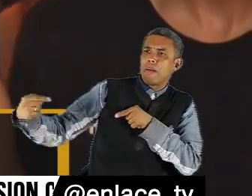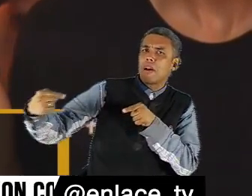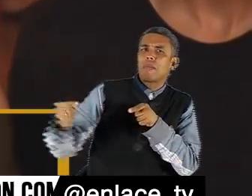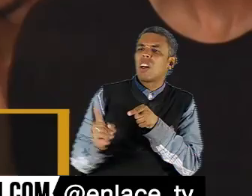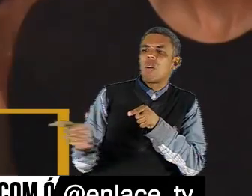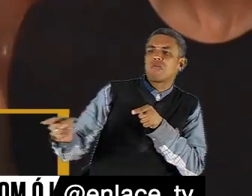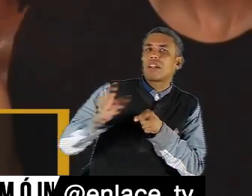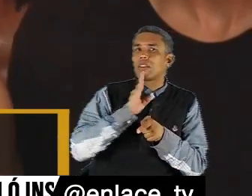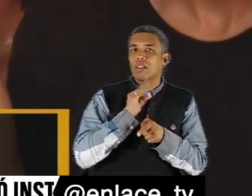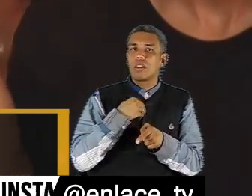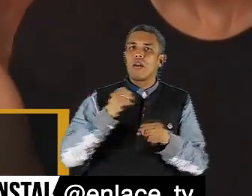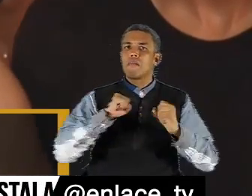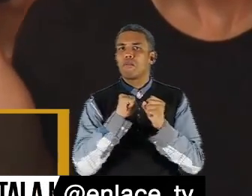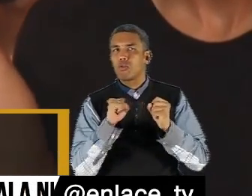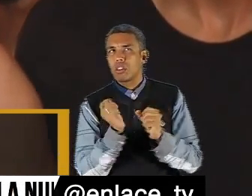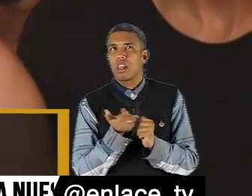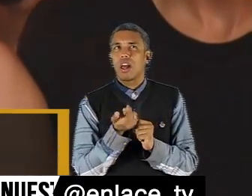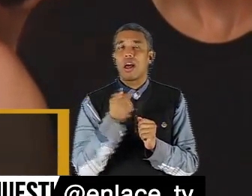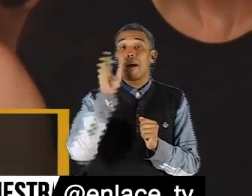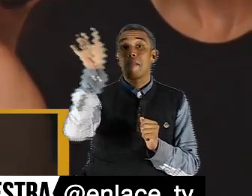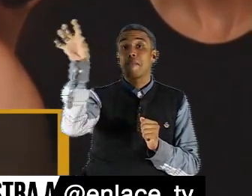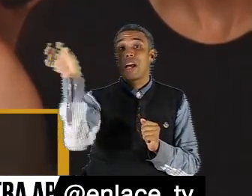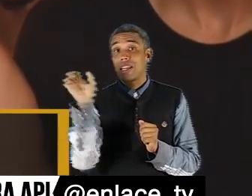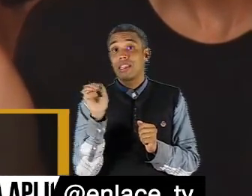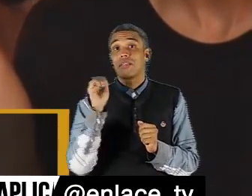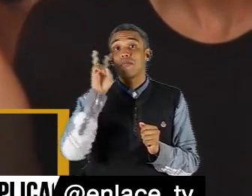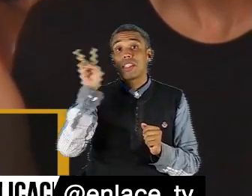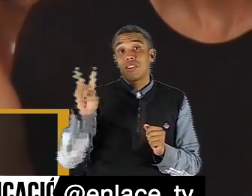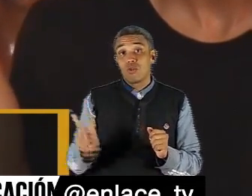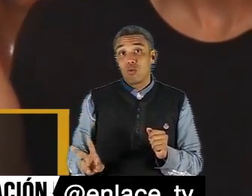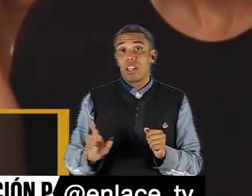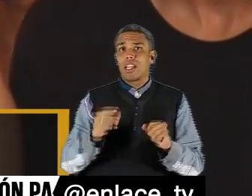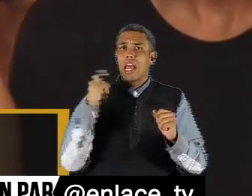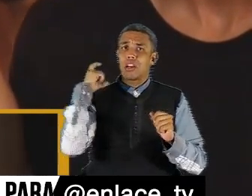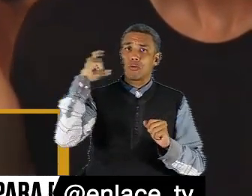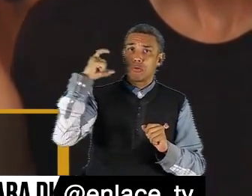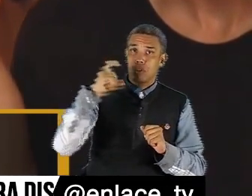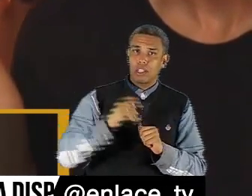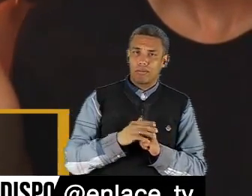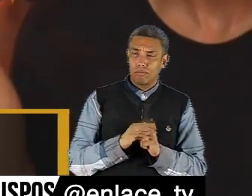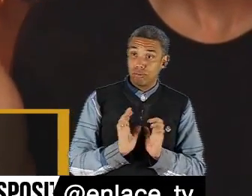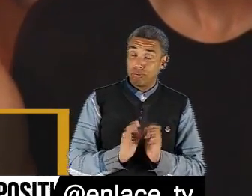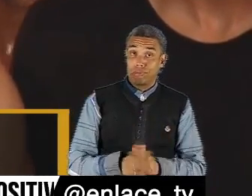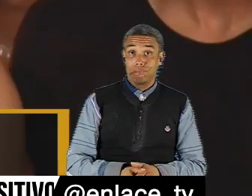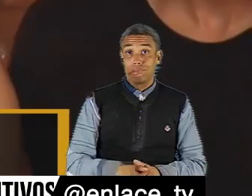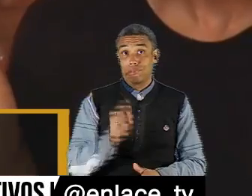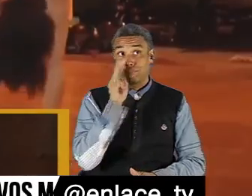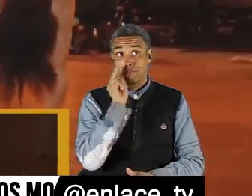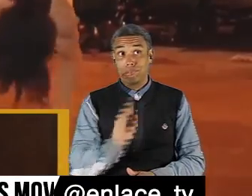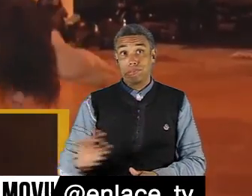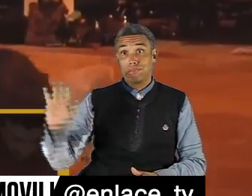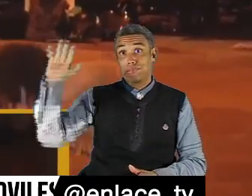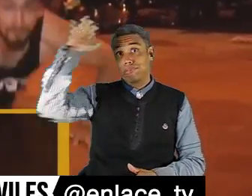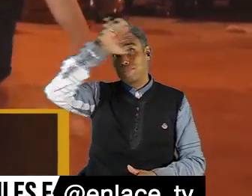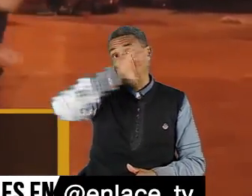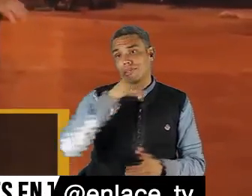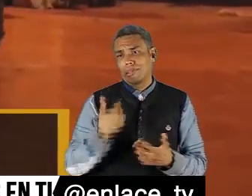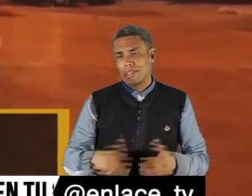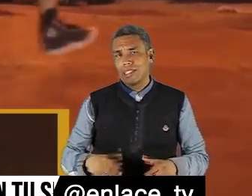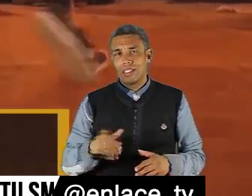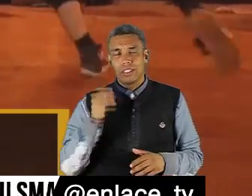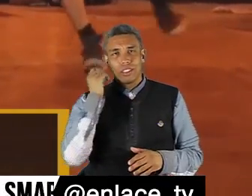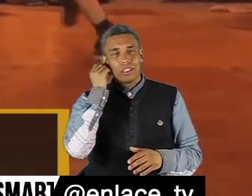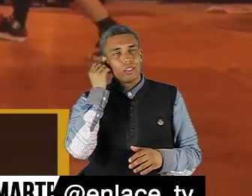de Venezuela, algo de Cúcuta, algo que era supuestamente un departamental, se volvió algo muy grande, era